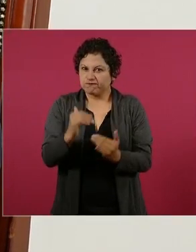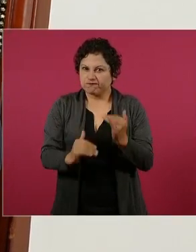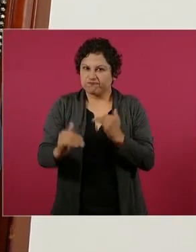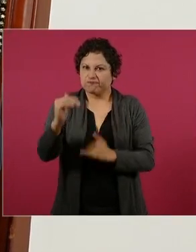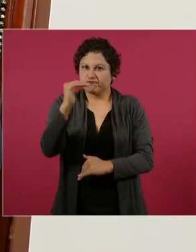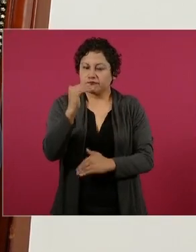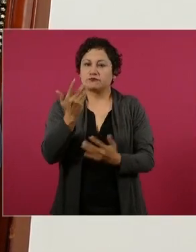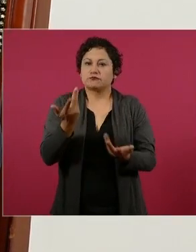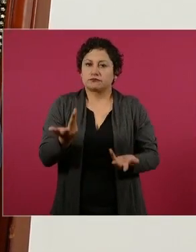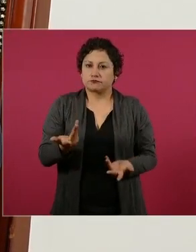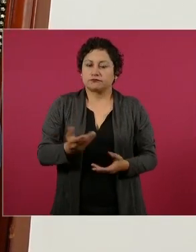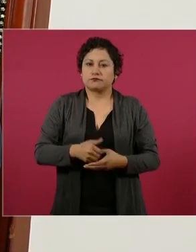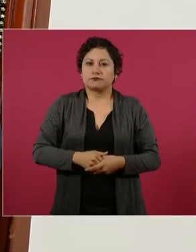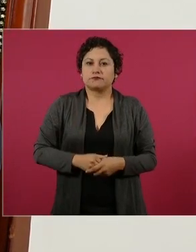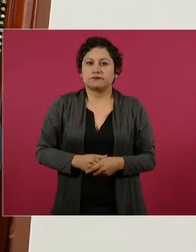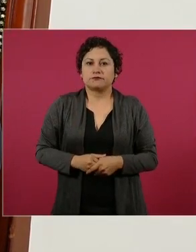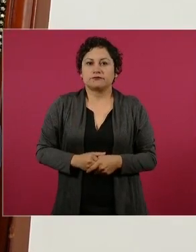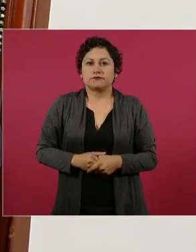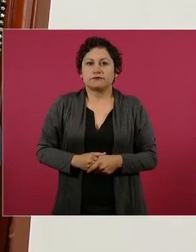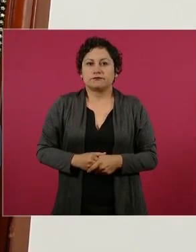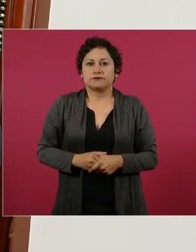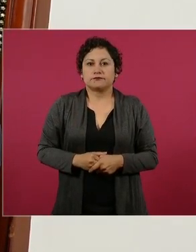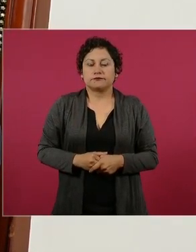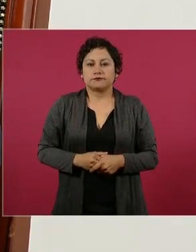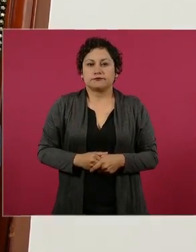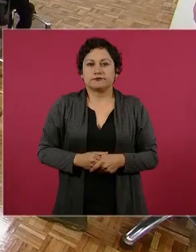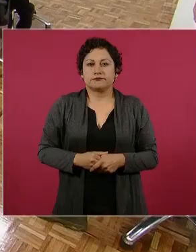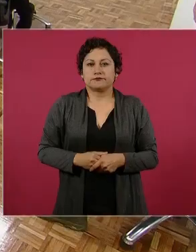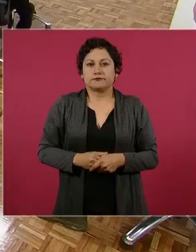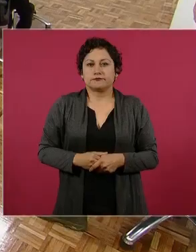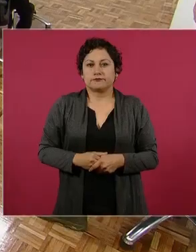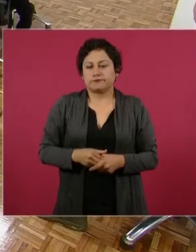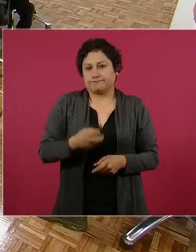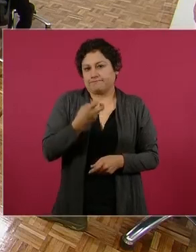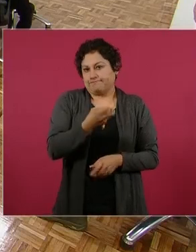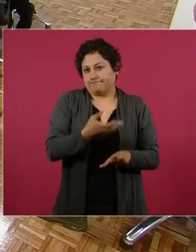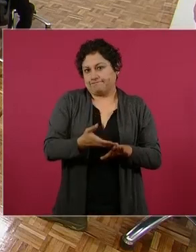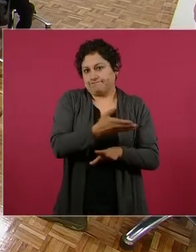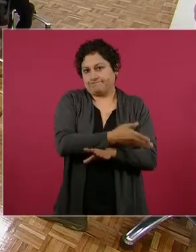la pandemia en sus peores momentos,